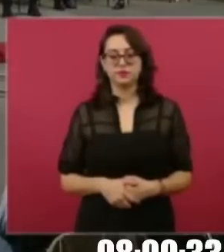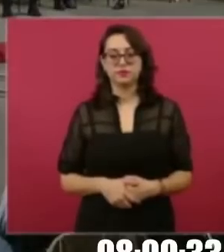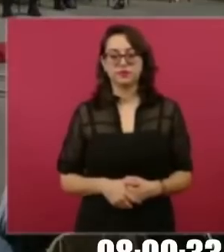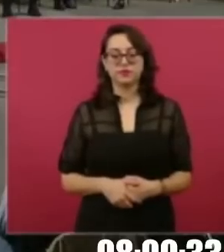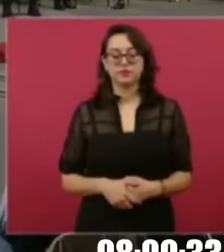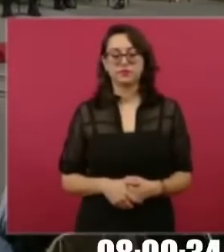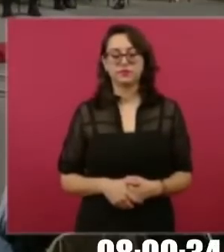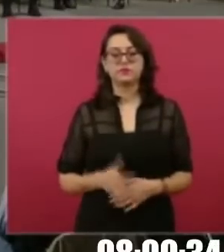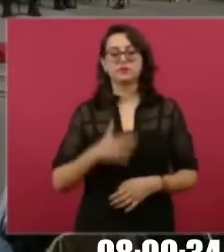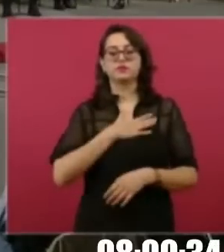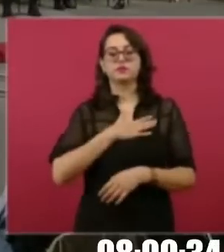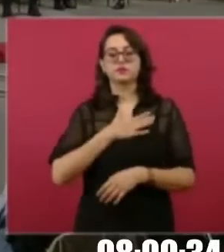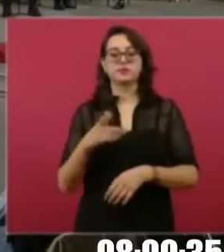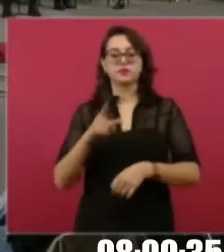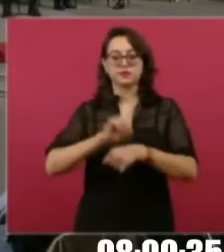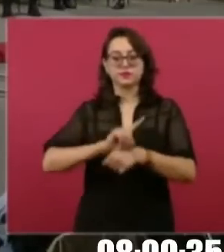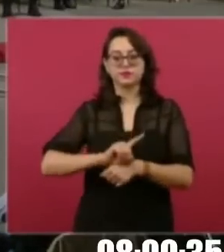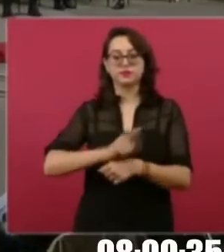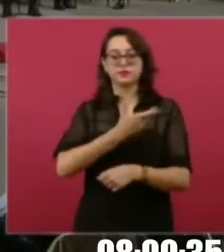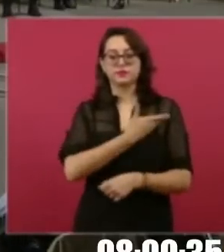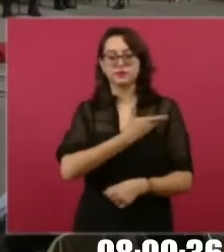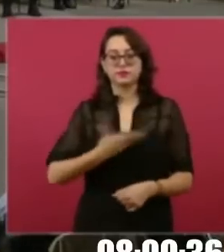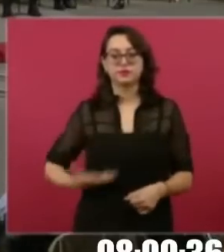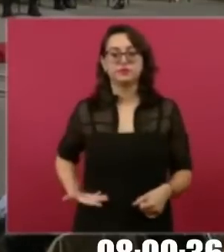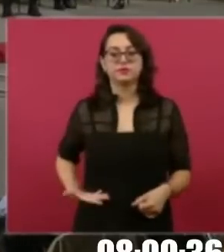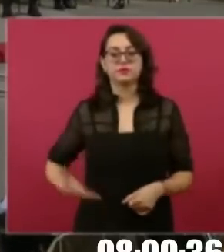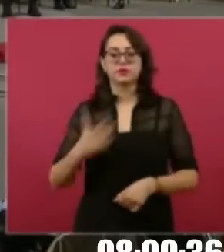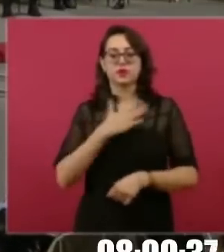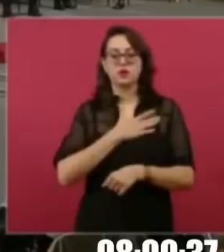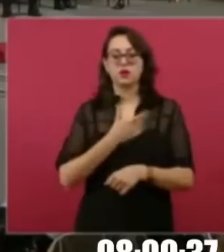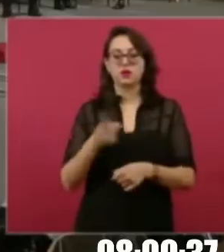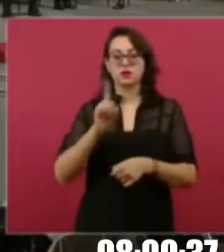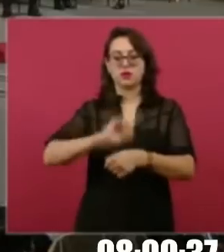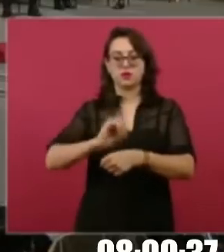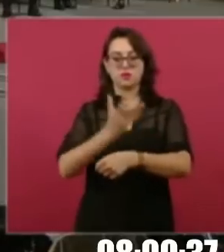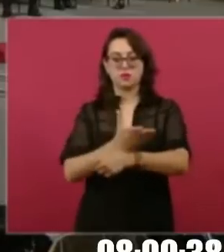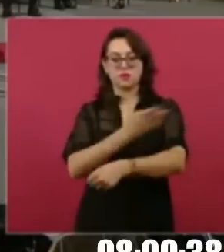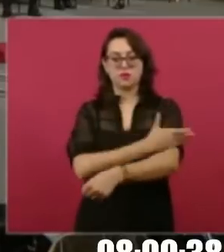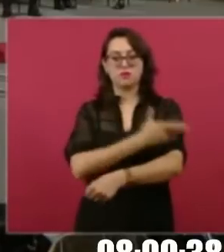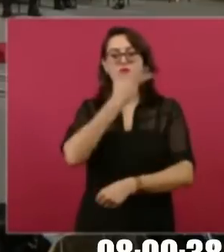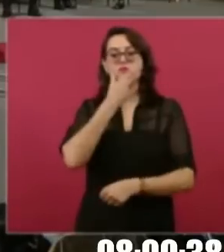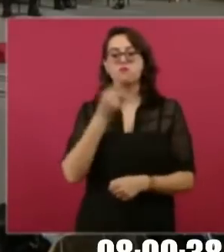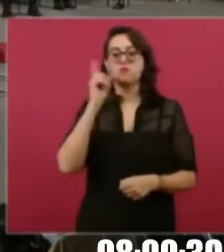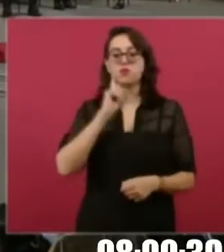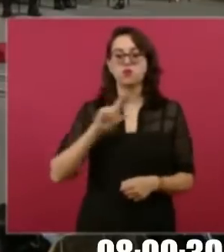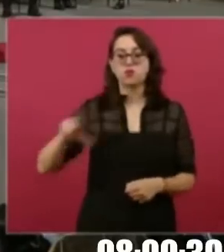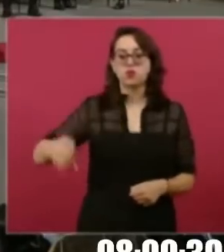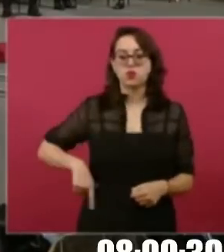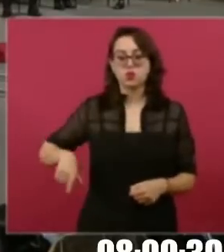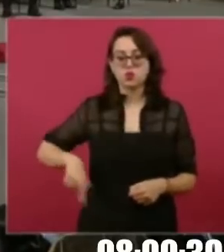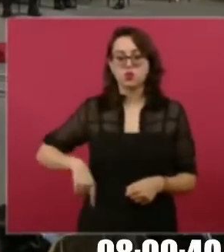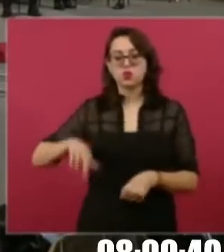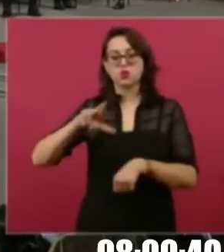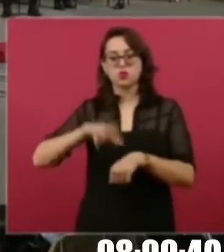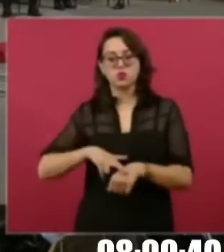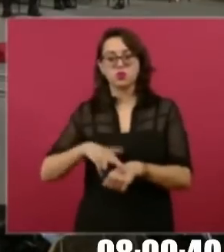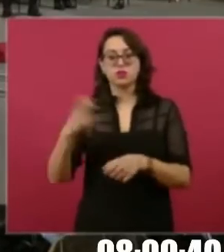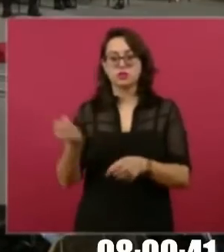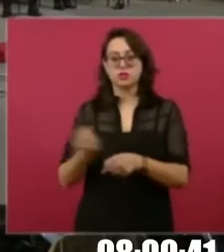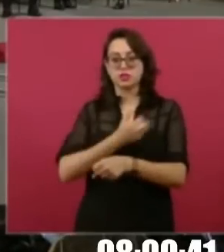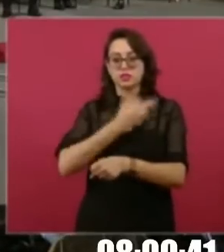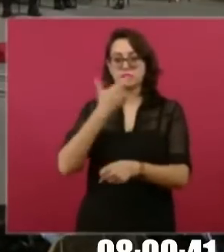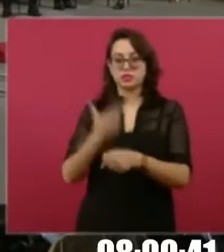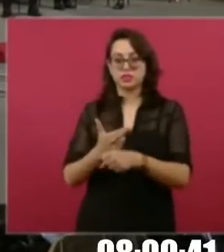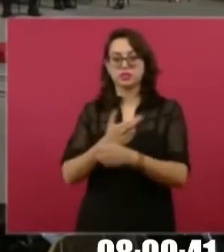Buenos días Señor Presidente buenos días compañeras y compañeros gobernadores compañera secretaria